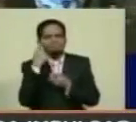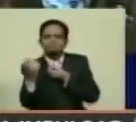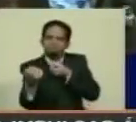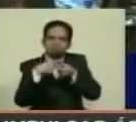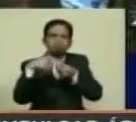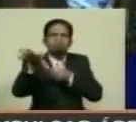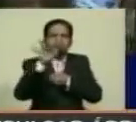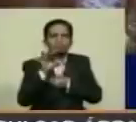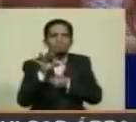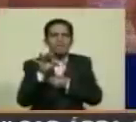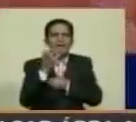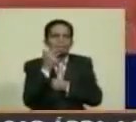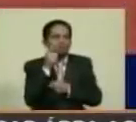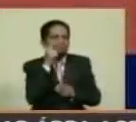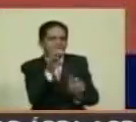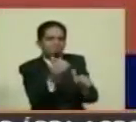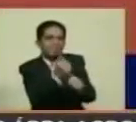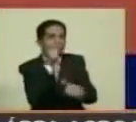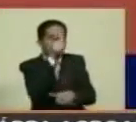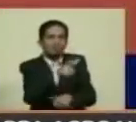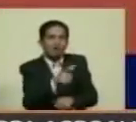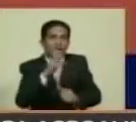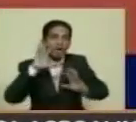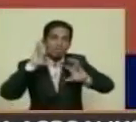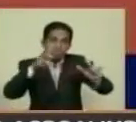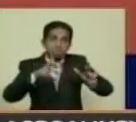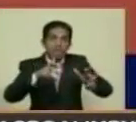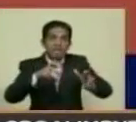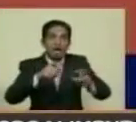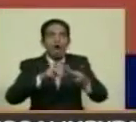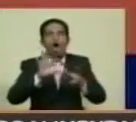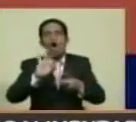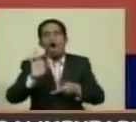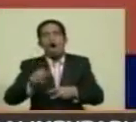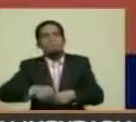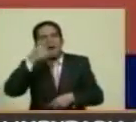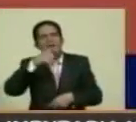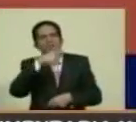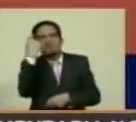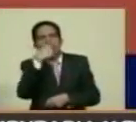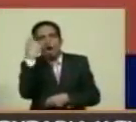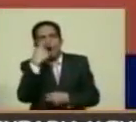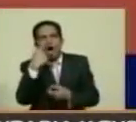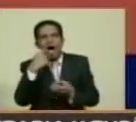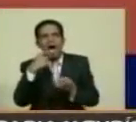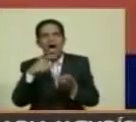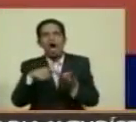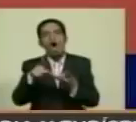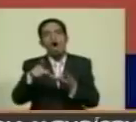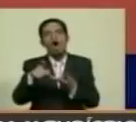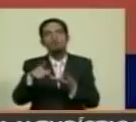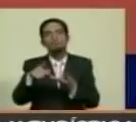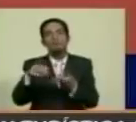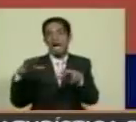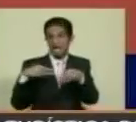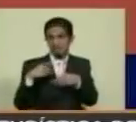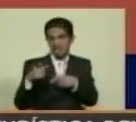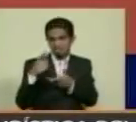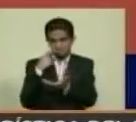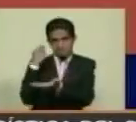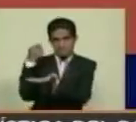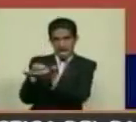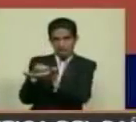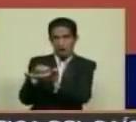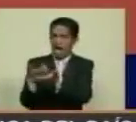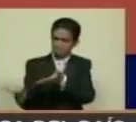más violentos, fueron reclutando a los que más se drogaban, a los que más aceptaban pago a cambio de perpetrar